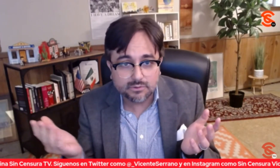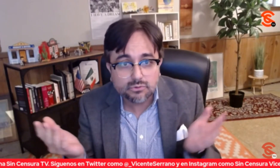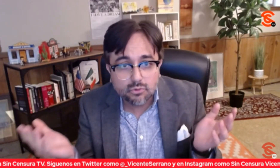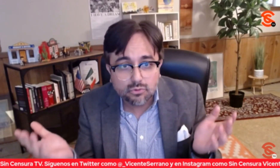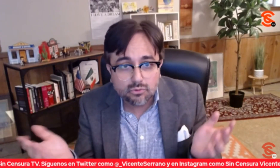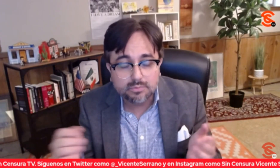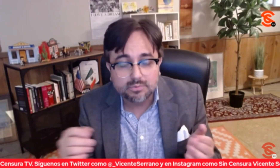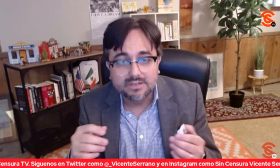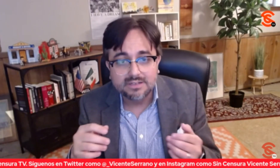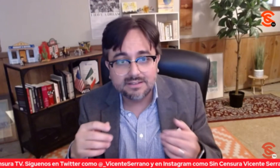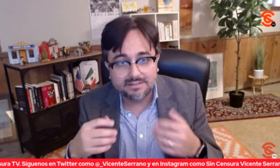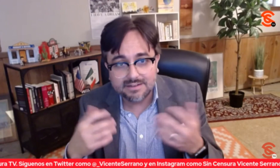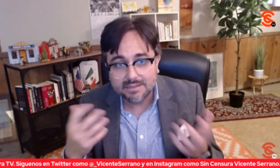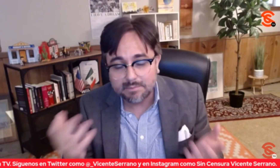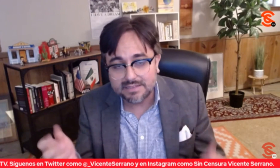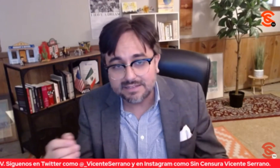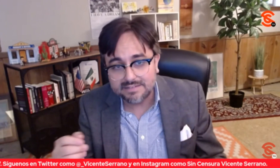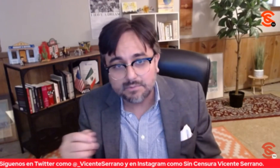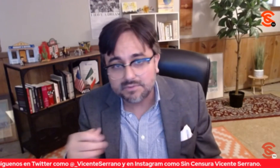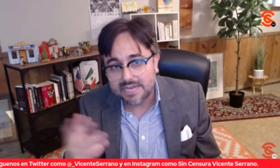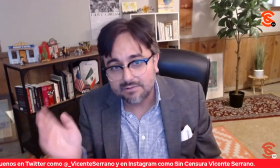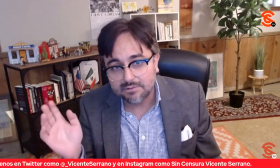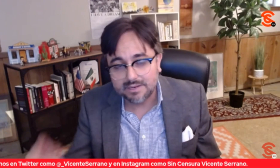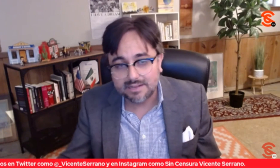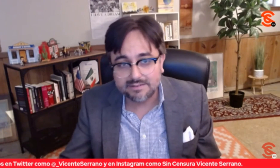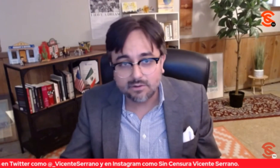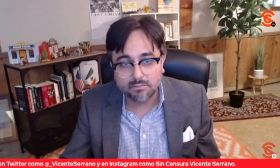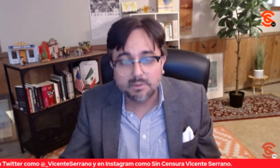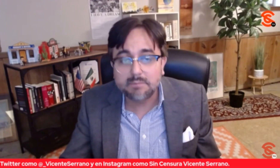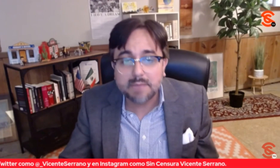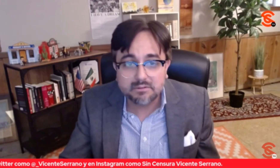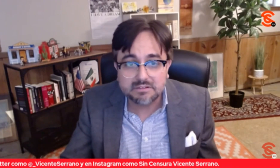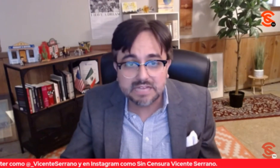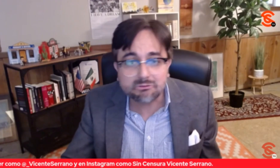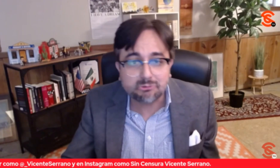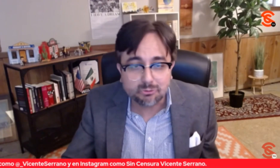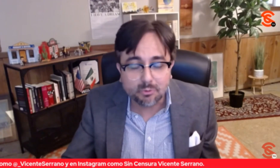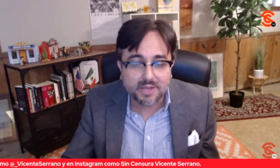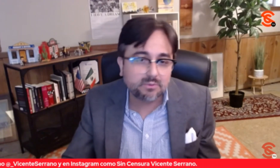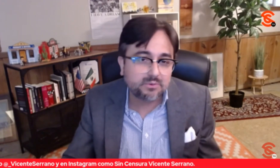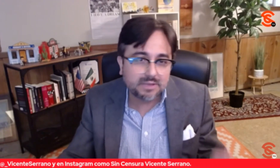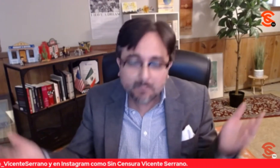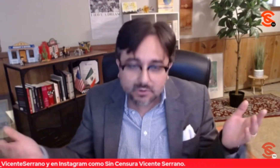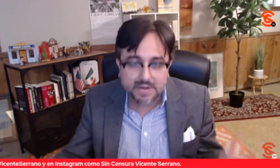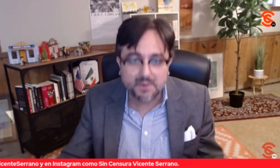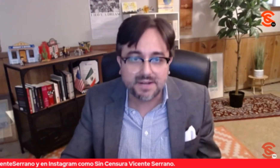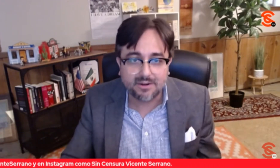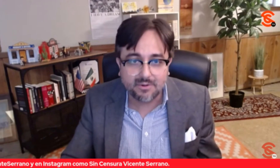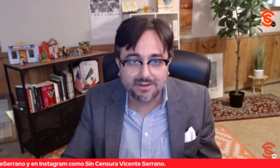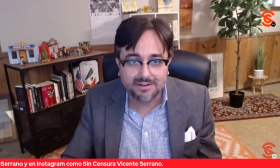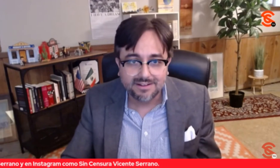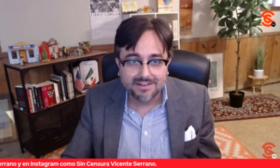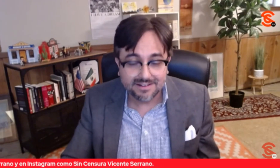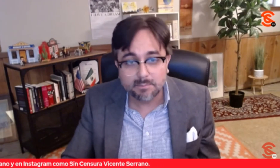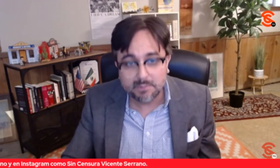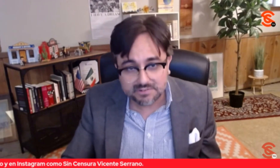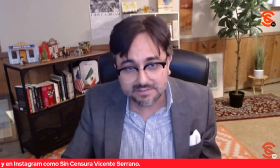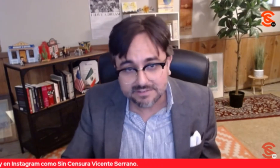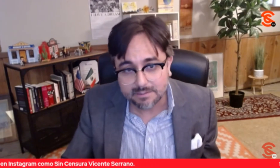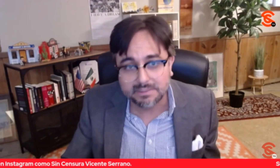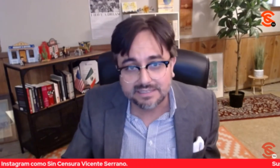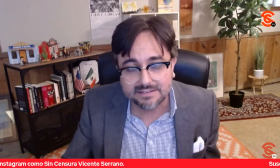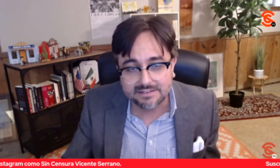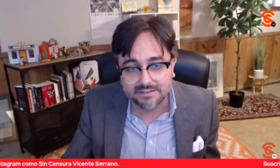desde YouTube, desde la independencia, pues ya no nos ven así como, nos ven menos. Y en esos youtuberos, pues a mucha honra, ¿no? El ser